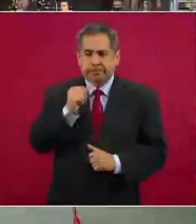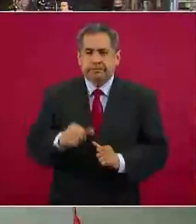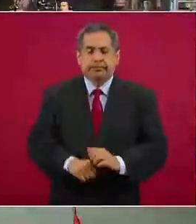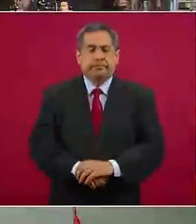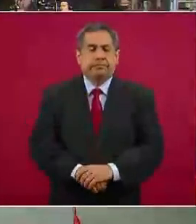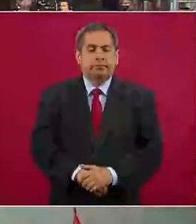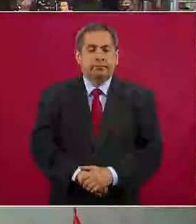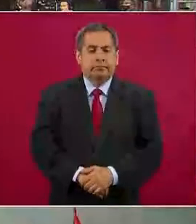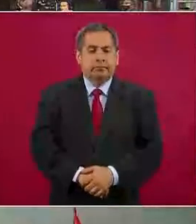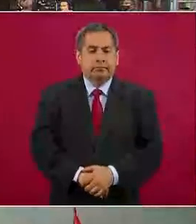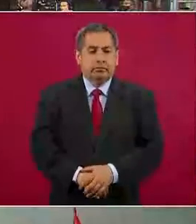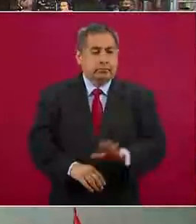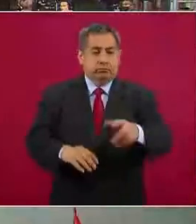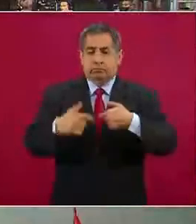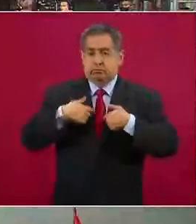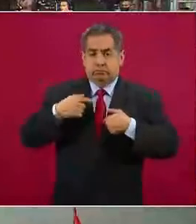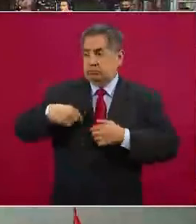Si nosotros no pagamos.